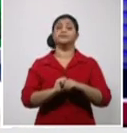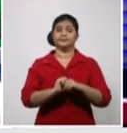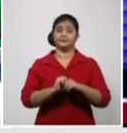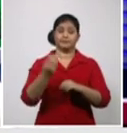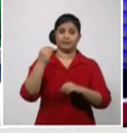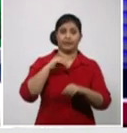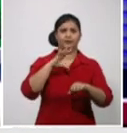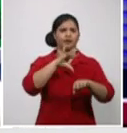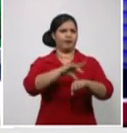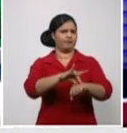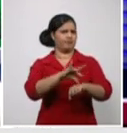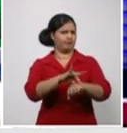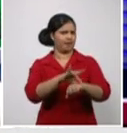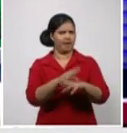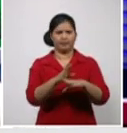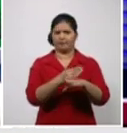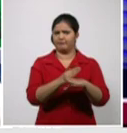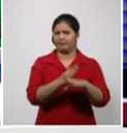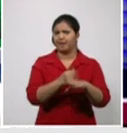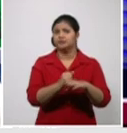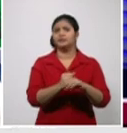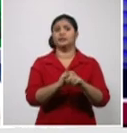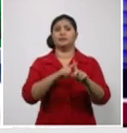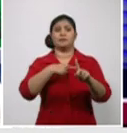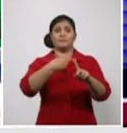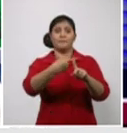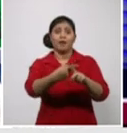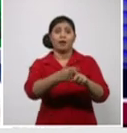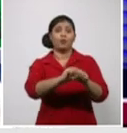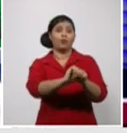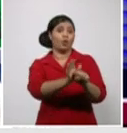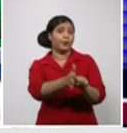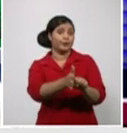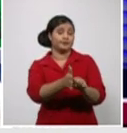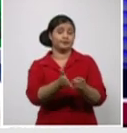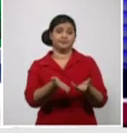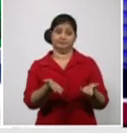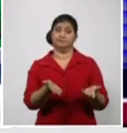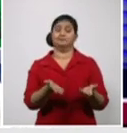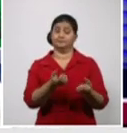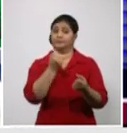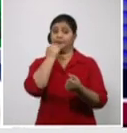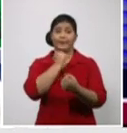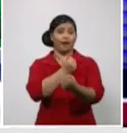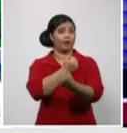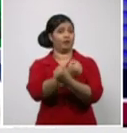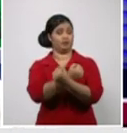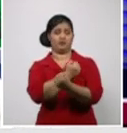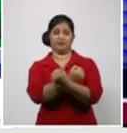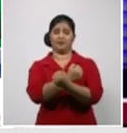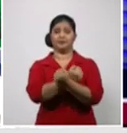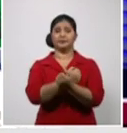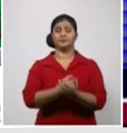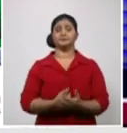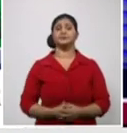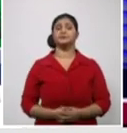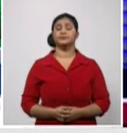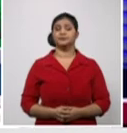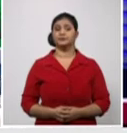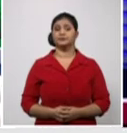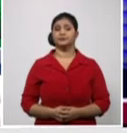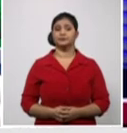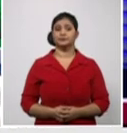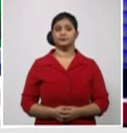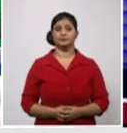sesiones de trabajo, pues todavía el riesgo es mucho mayor. Con este comportamiento